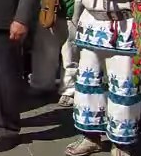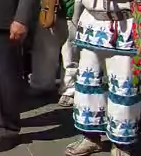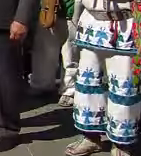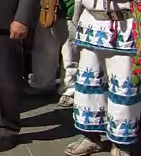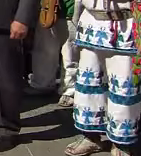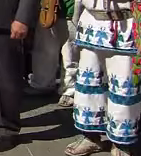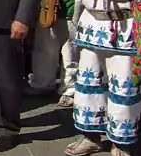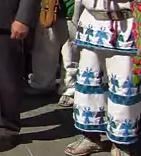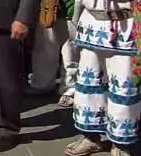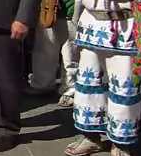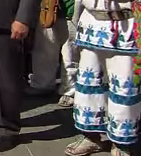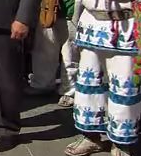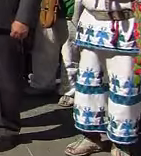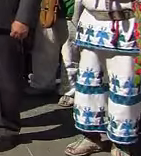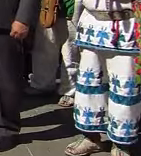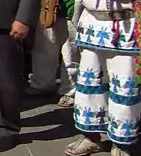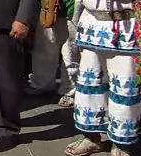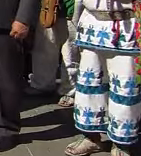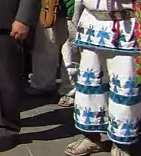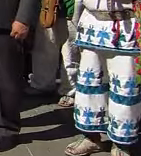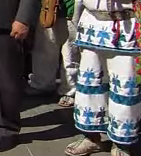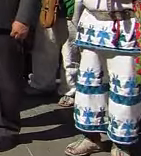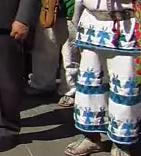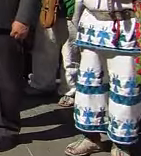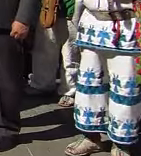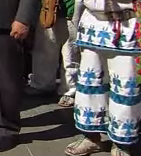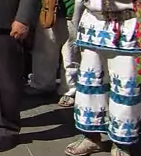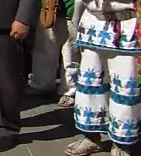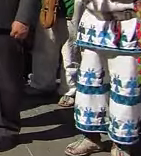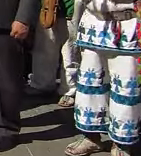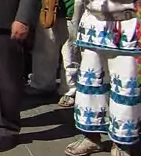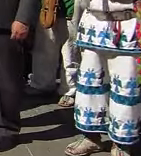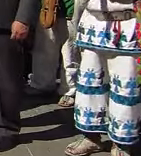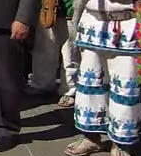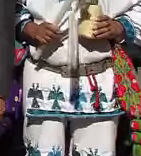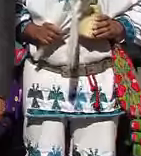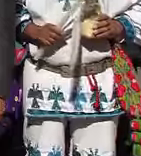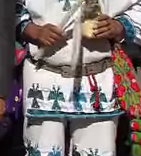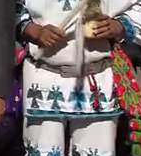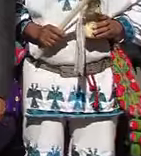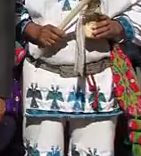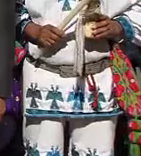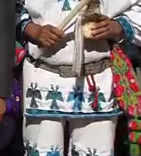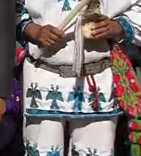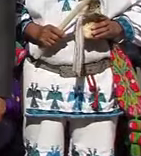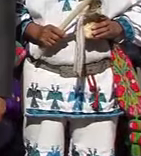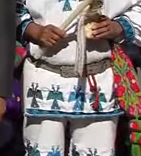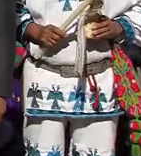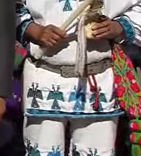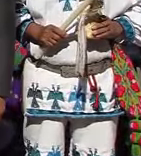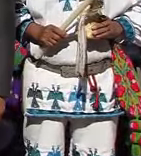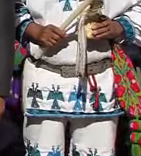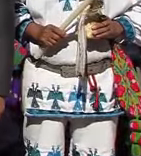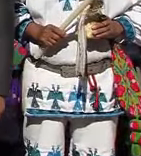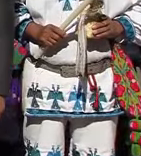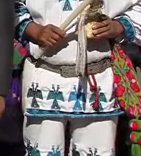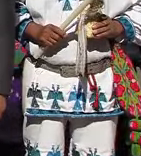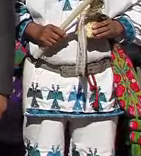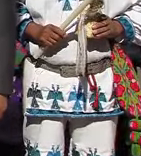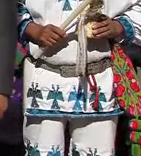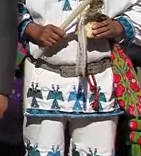puede trabajar y el pueblo wixárika está dispuesto a hacer una agenda de trabajo, se le dé seguimiento, no lo pedimos una